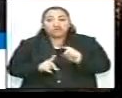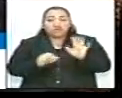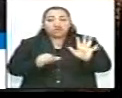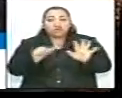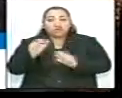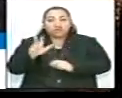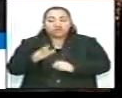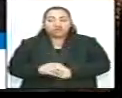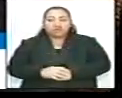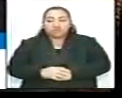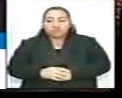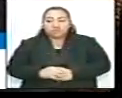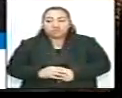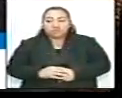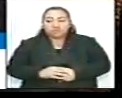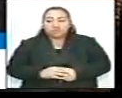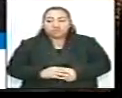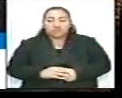1163,